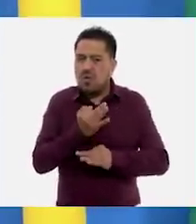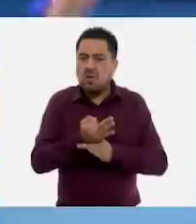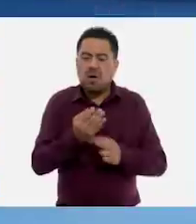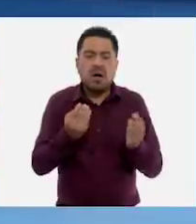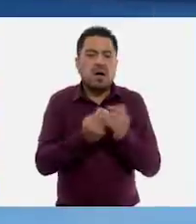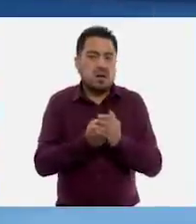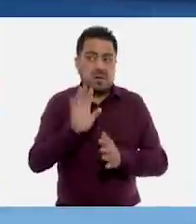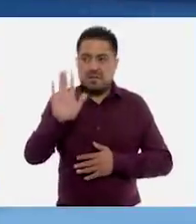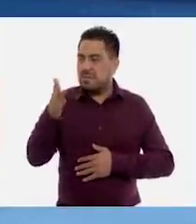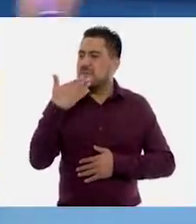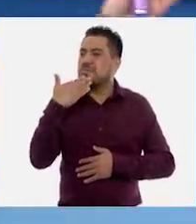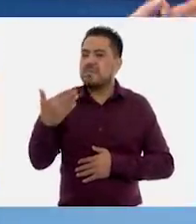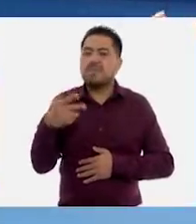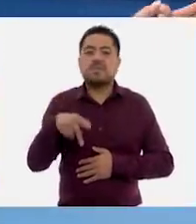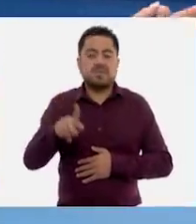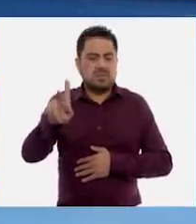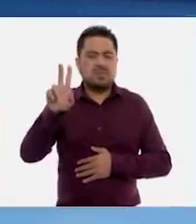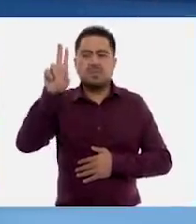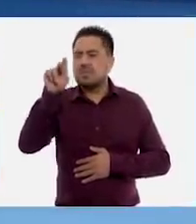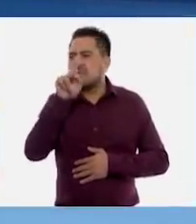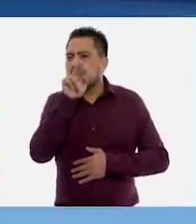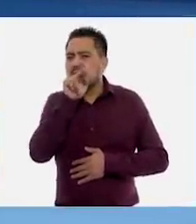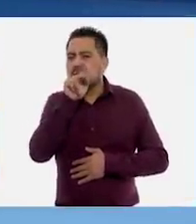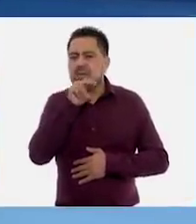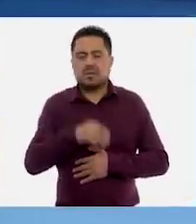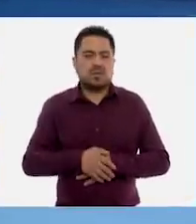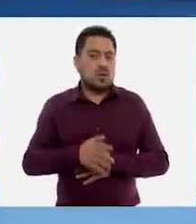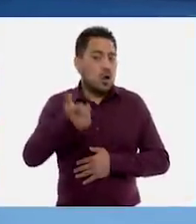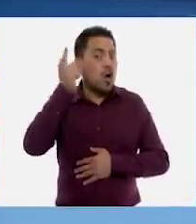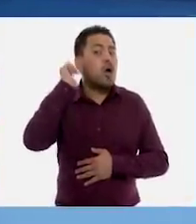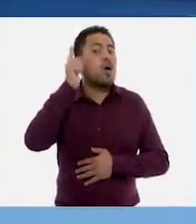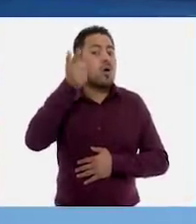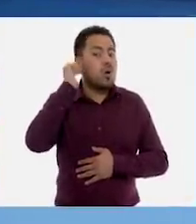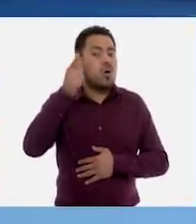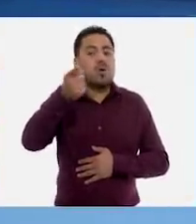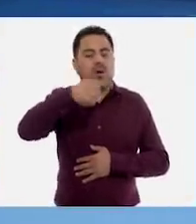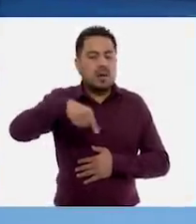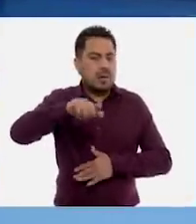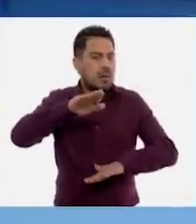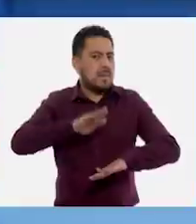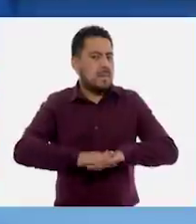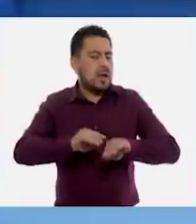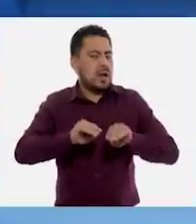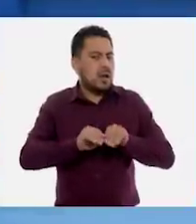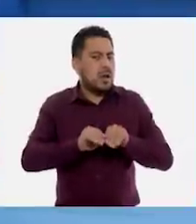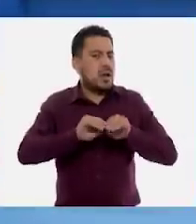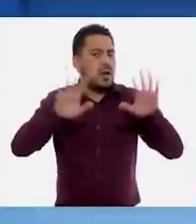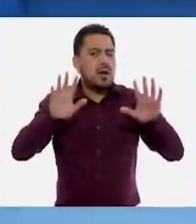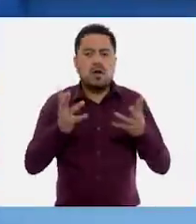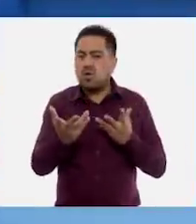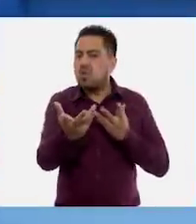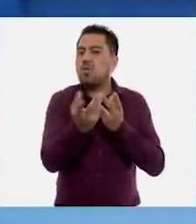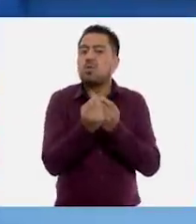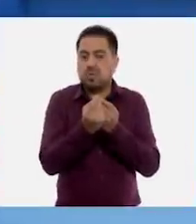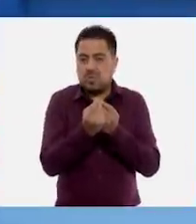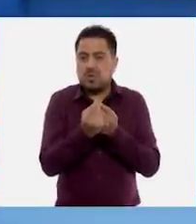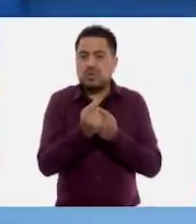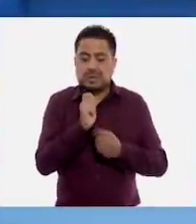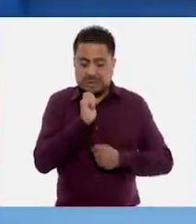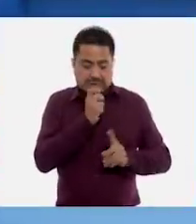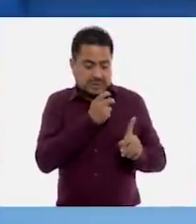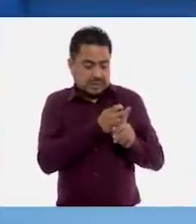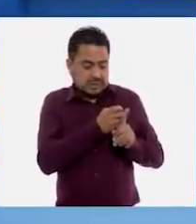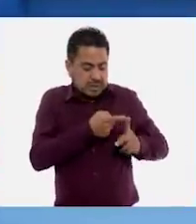maestra. Muy bien, Alfonso, pero no te preocupes. Espero que haya quedado resuelto junto con nosotros